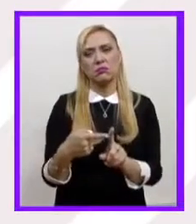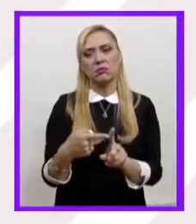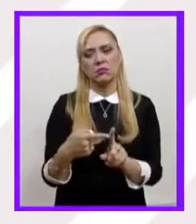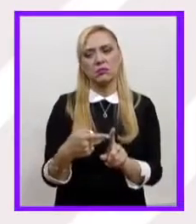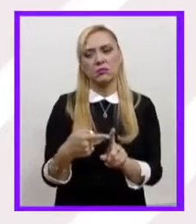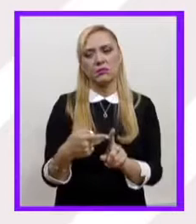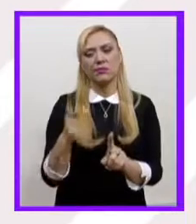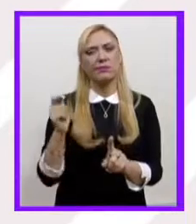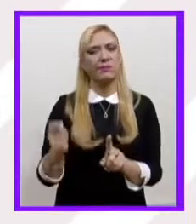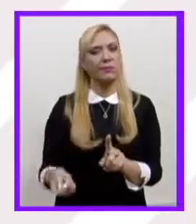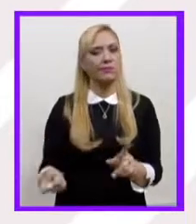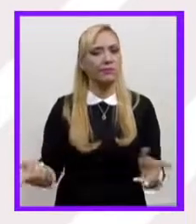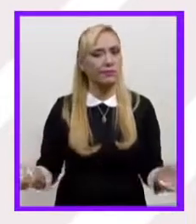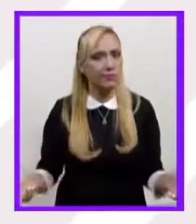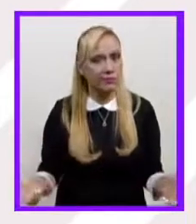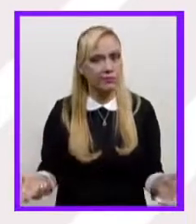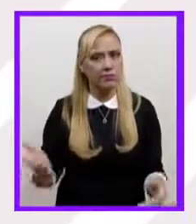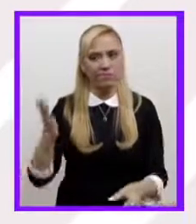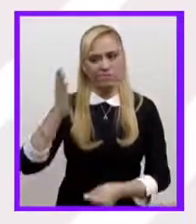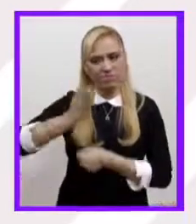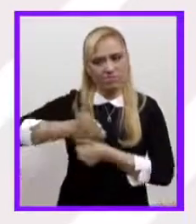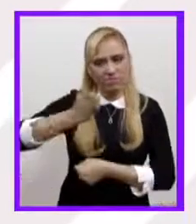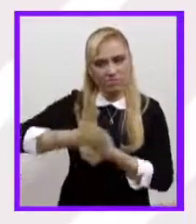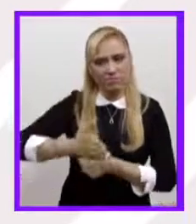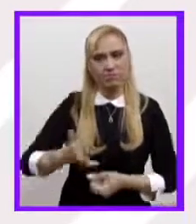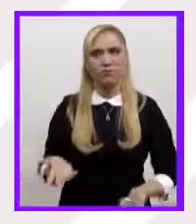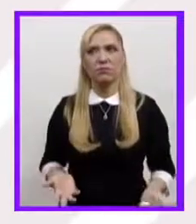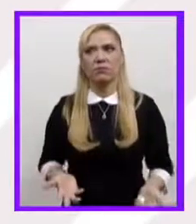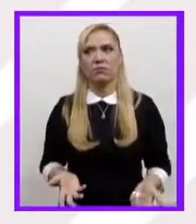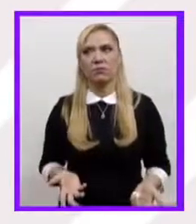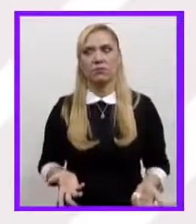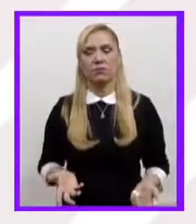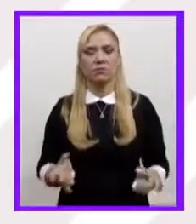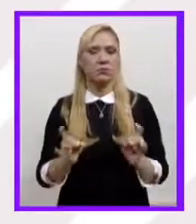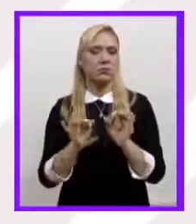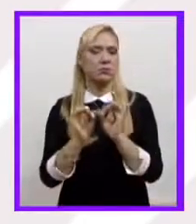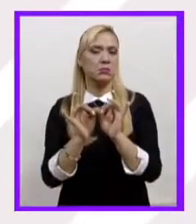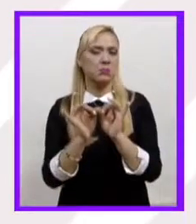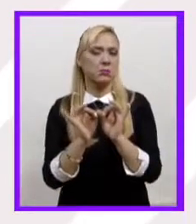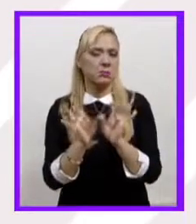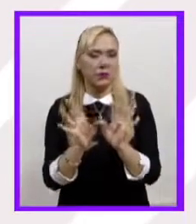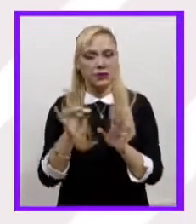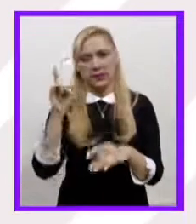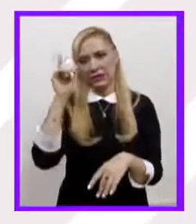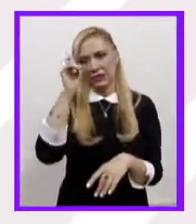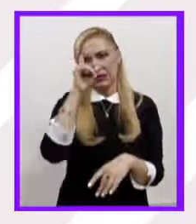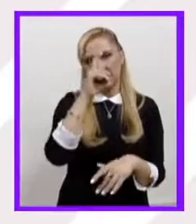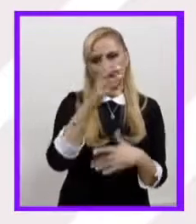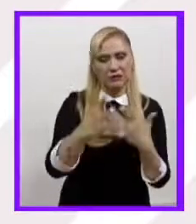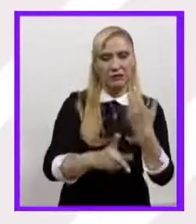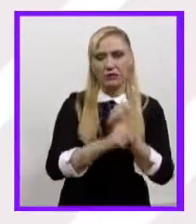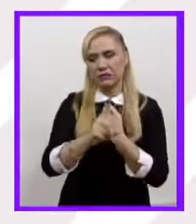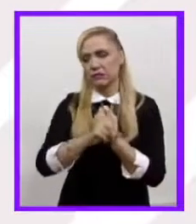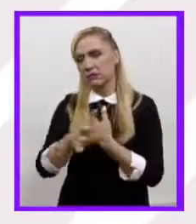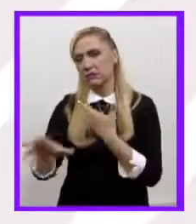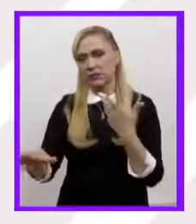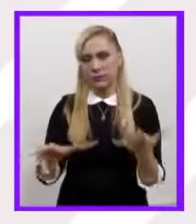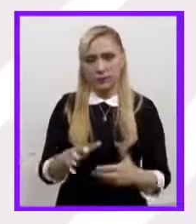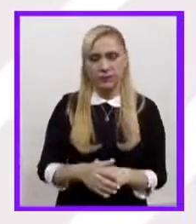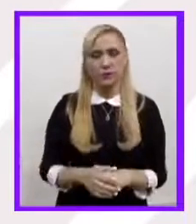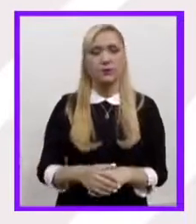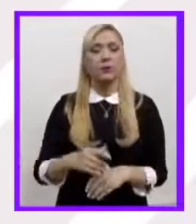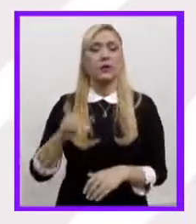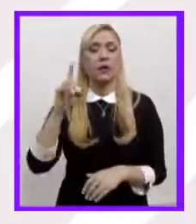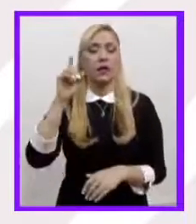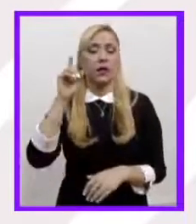forma de castigar, ¿no? Frente a una complejidad, a un conflicto. Y en los